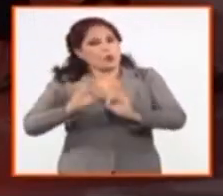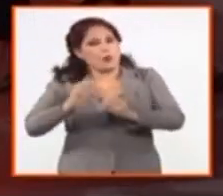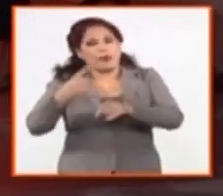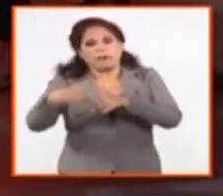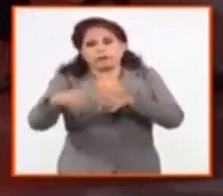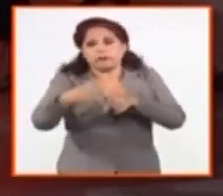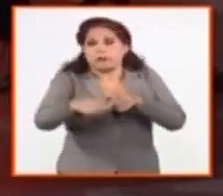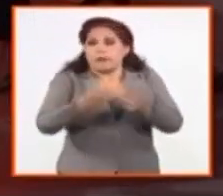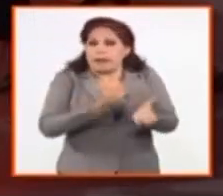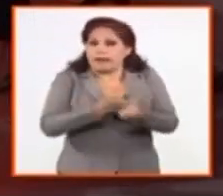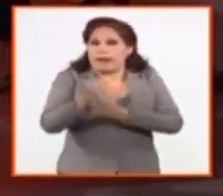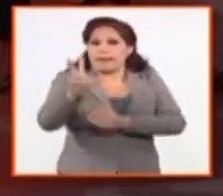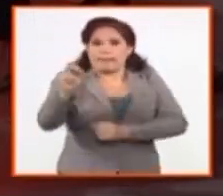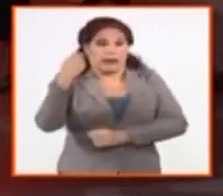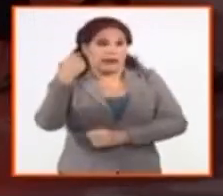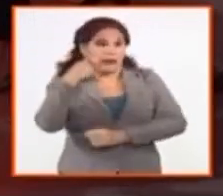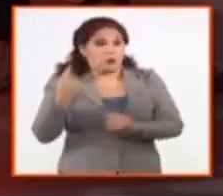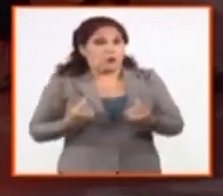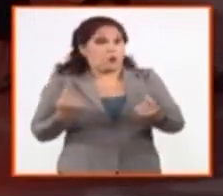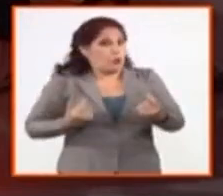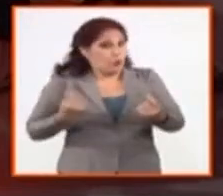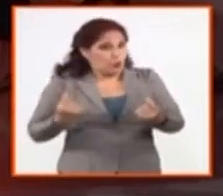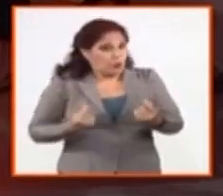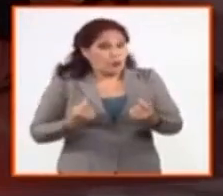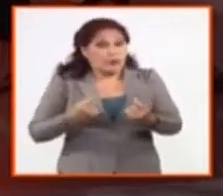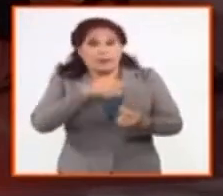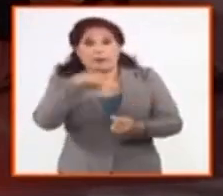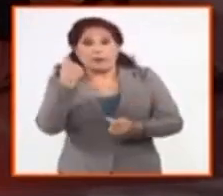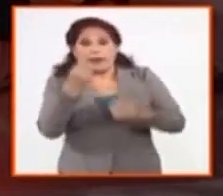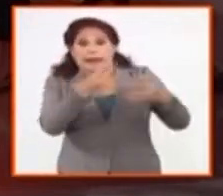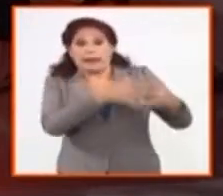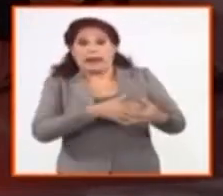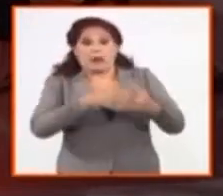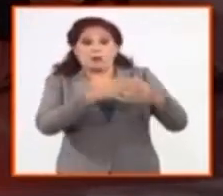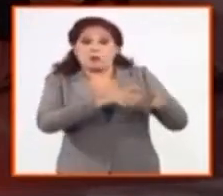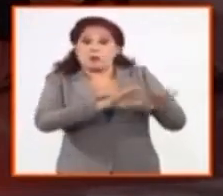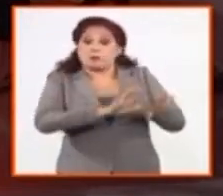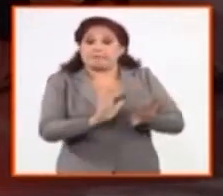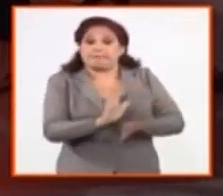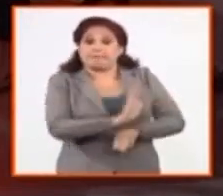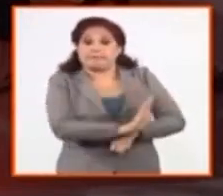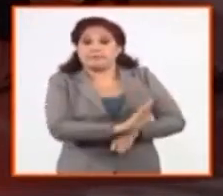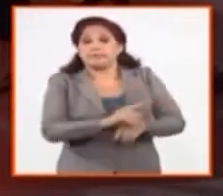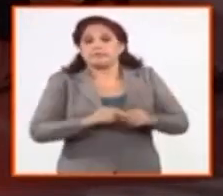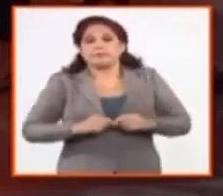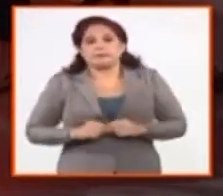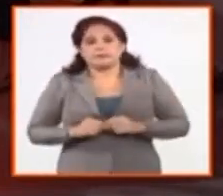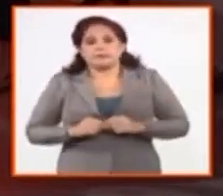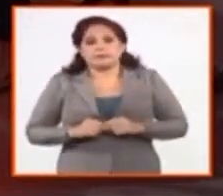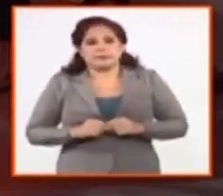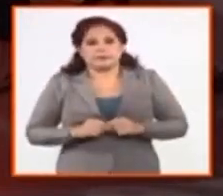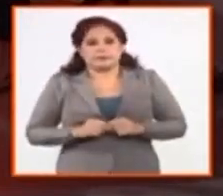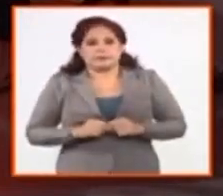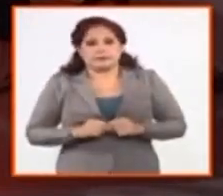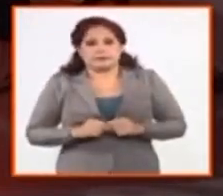mantenerse durante 20 años y no ser derrotado totalmente al punto de que regresaron. Y es la visión